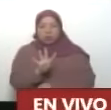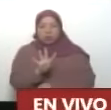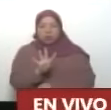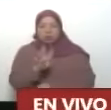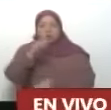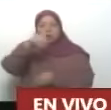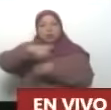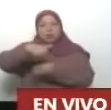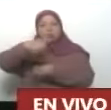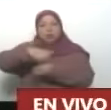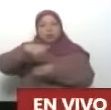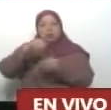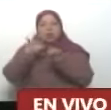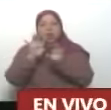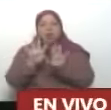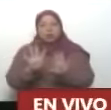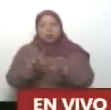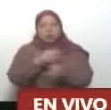donde votaron